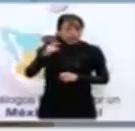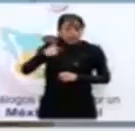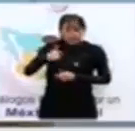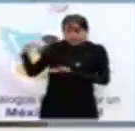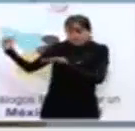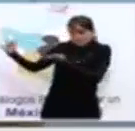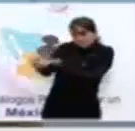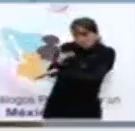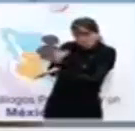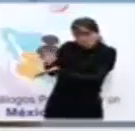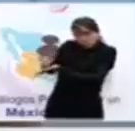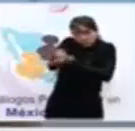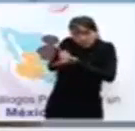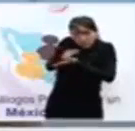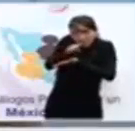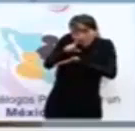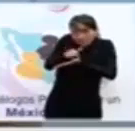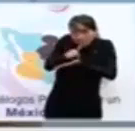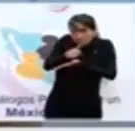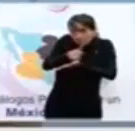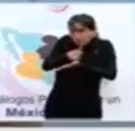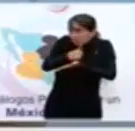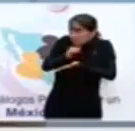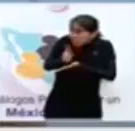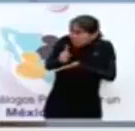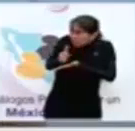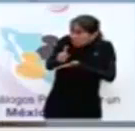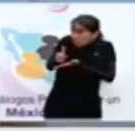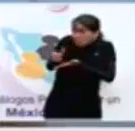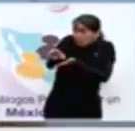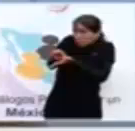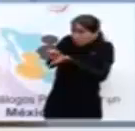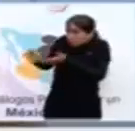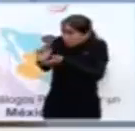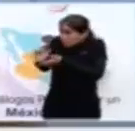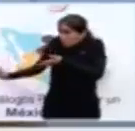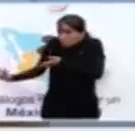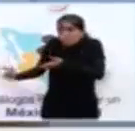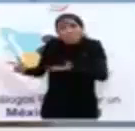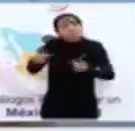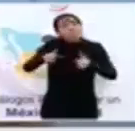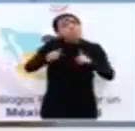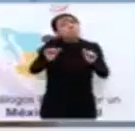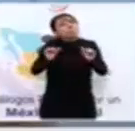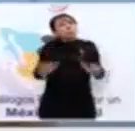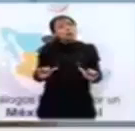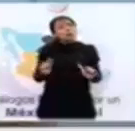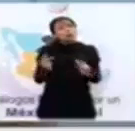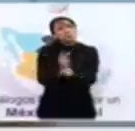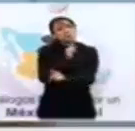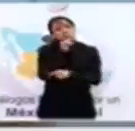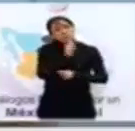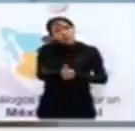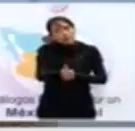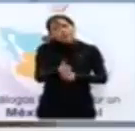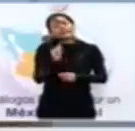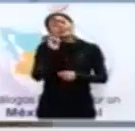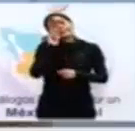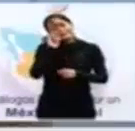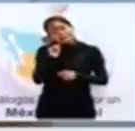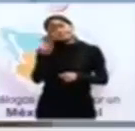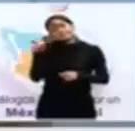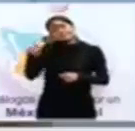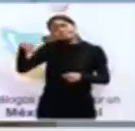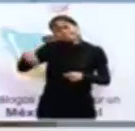algo y no lo aplico, no me pasa nada, ¿no? Entonces, a veces es muy fácil sí culpar y responsabilidad al gobierno, ¿no?, en todo, ¿no?,